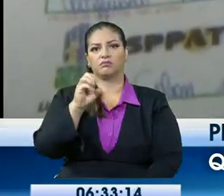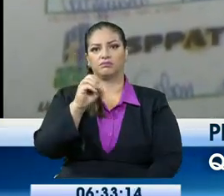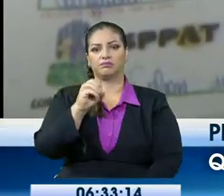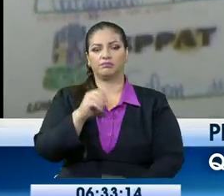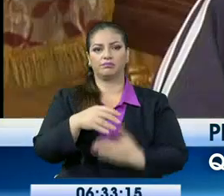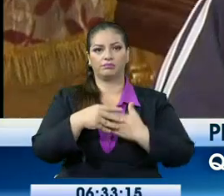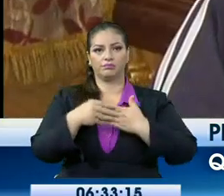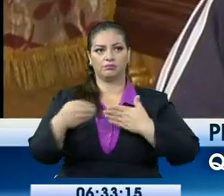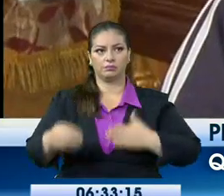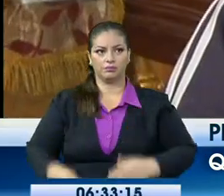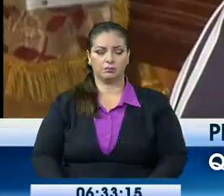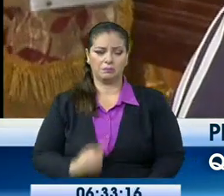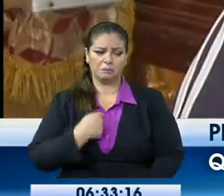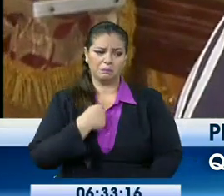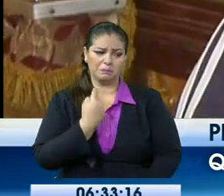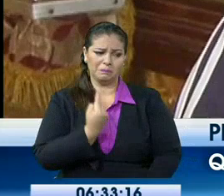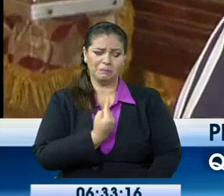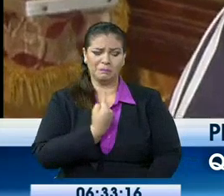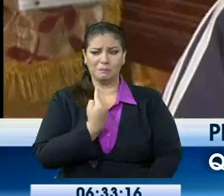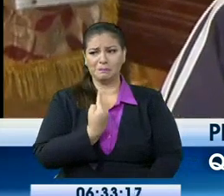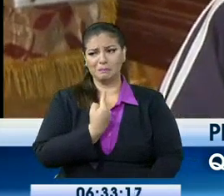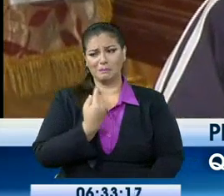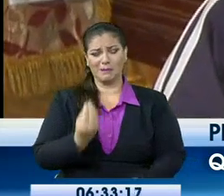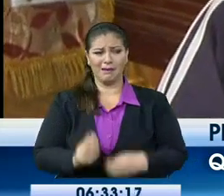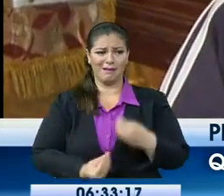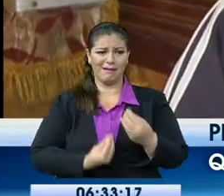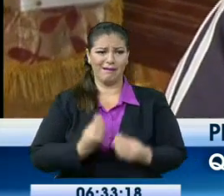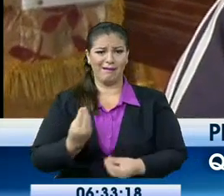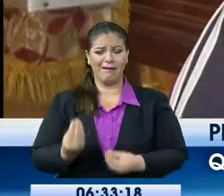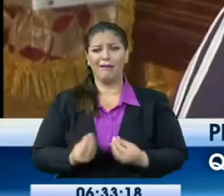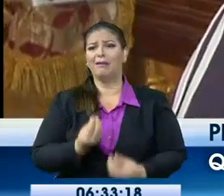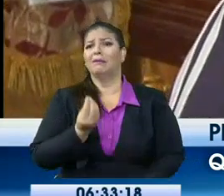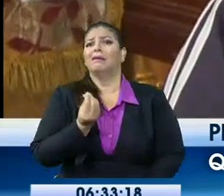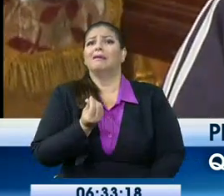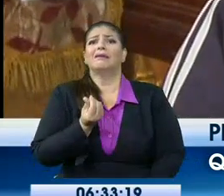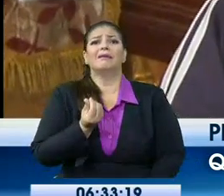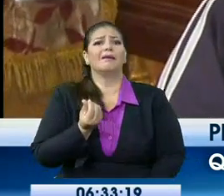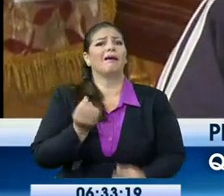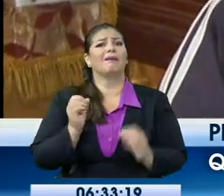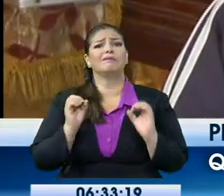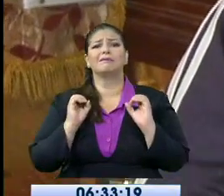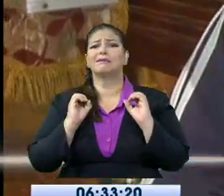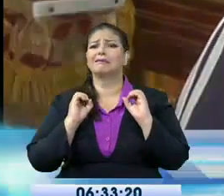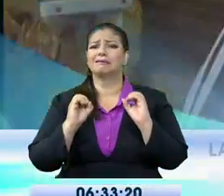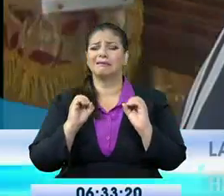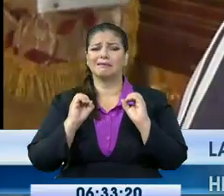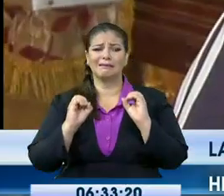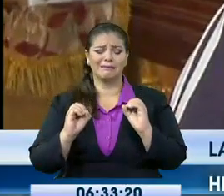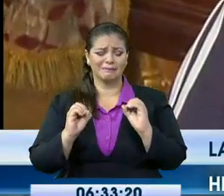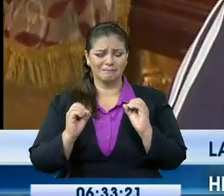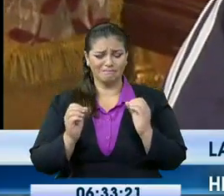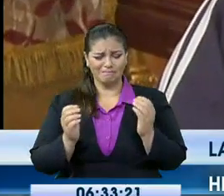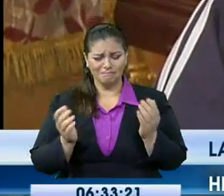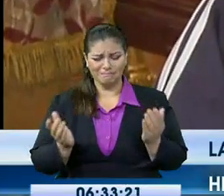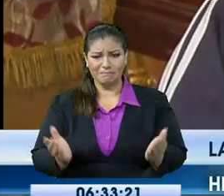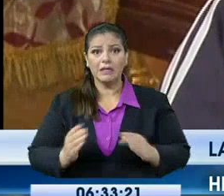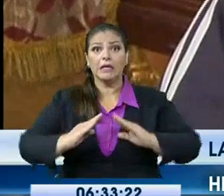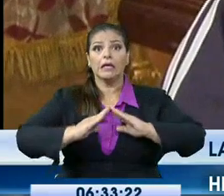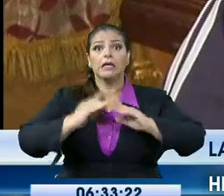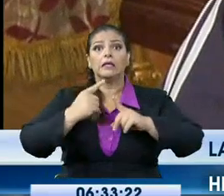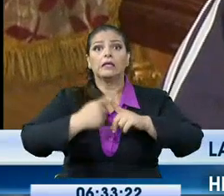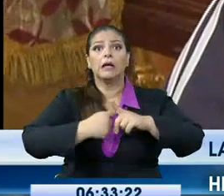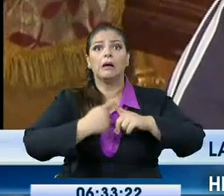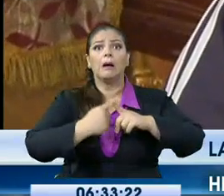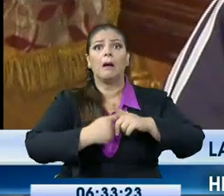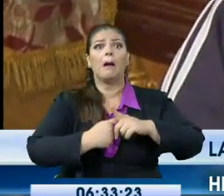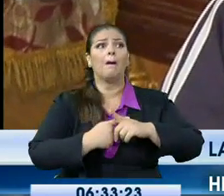quedo sola, yo no sé qué hacer, yo no tengo ni cómo pagar la casa. Él es el único que me